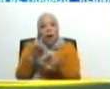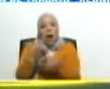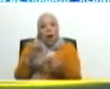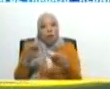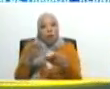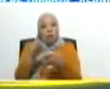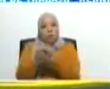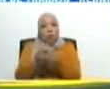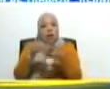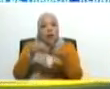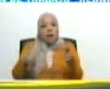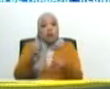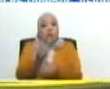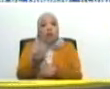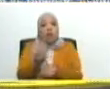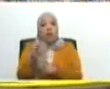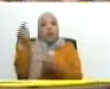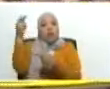compañero Tellechea,